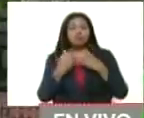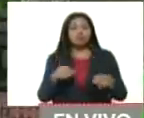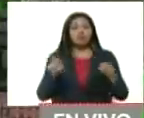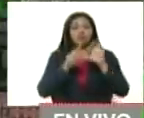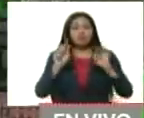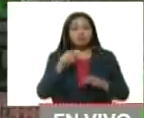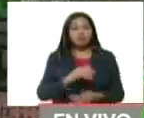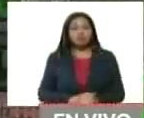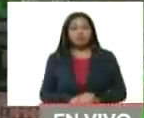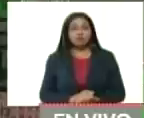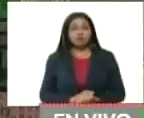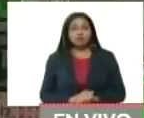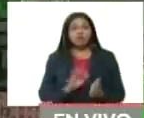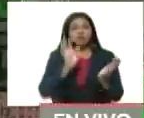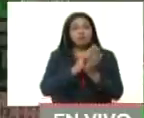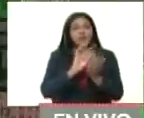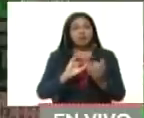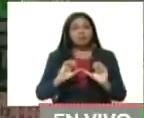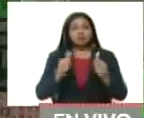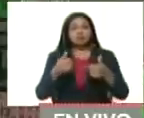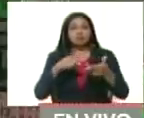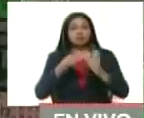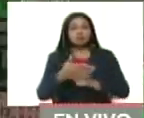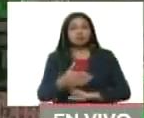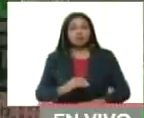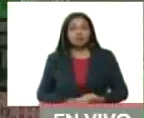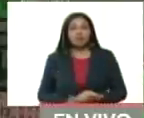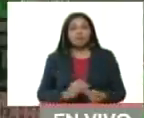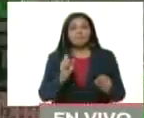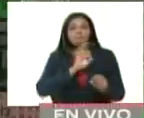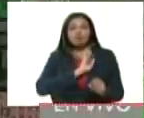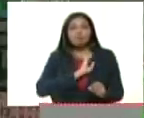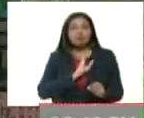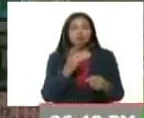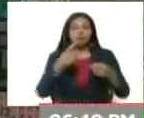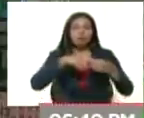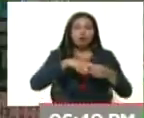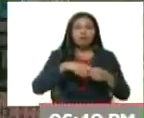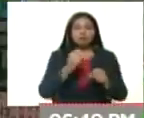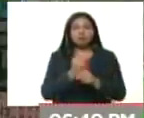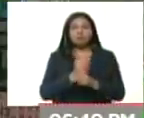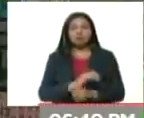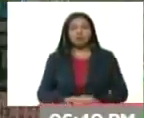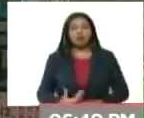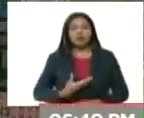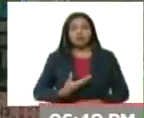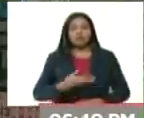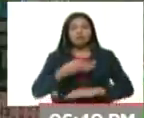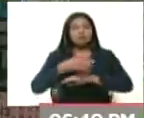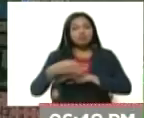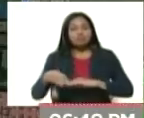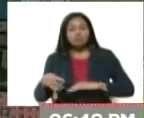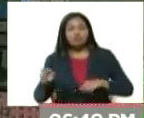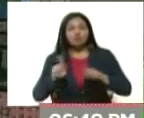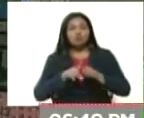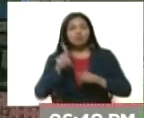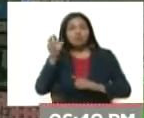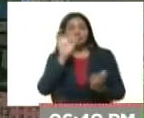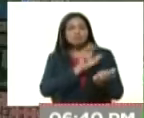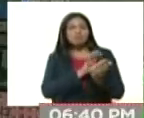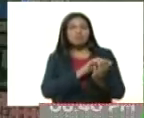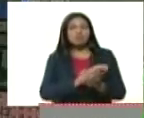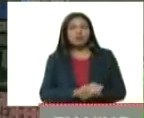que tenemos en Nueva Esparta es un foco intralaboral. Una alcaldía, la alcaldía del municipio Manero, donde la gran mayoría de los